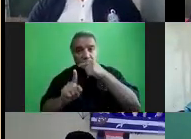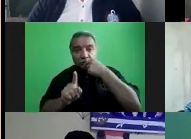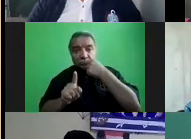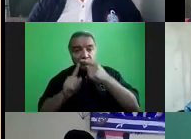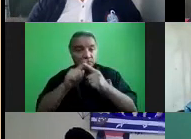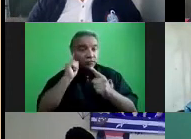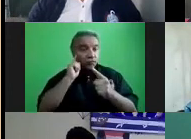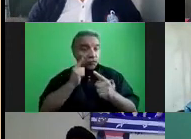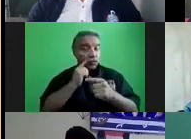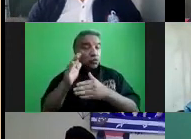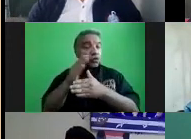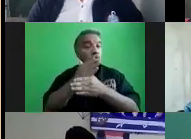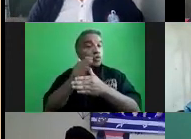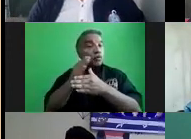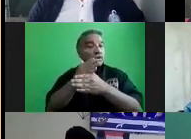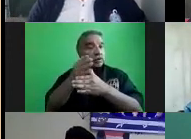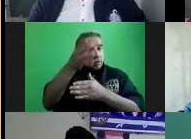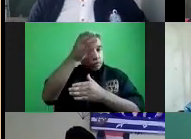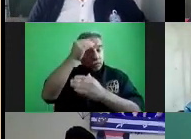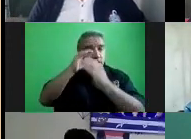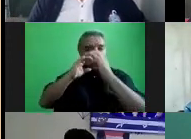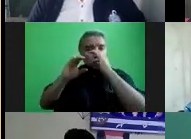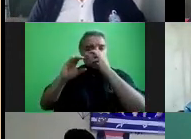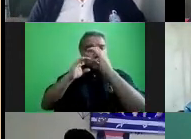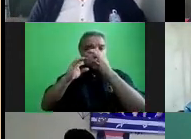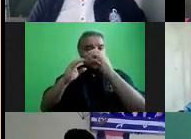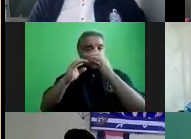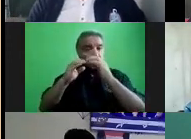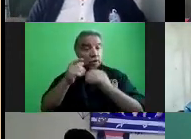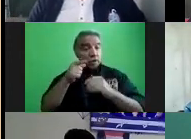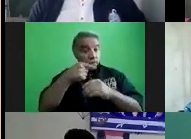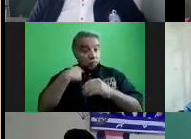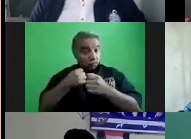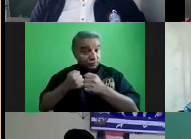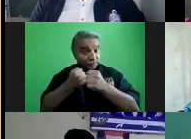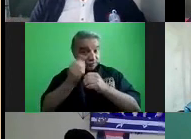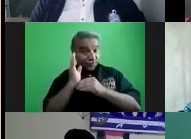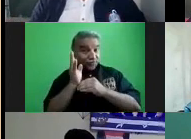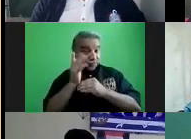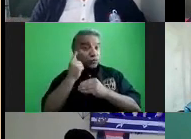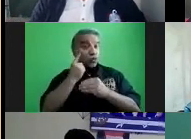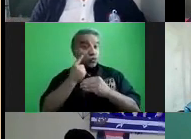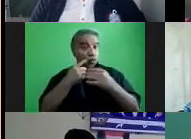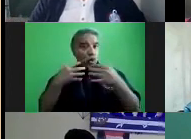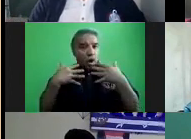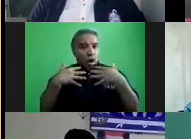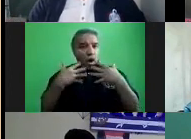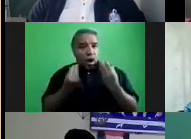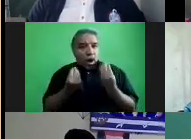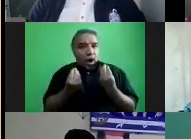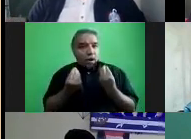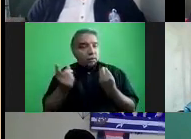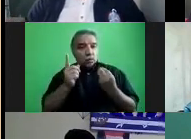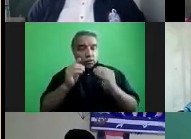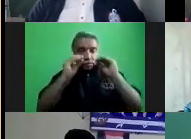aprenden más fácilmente. Entonces, pero no, yo les enseño que es importante. Sordos y oyentes es lo mismo, podemos